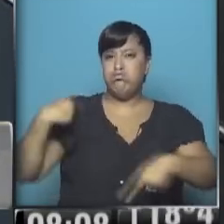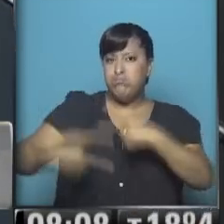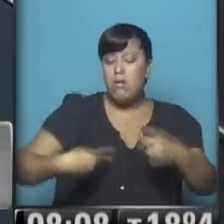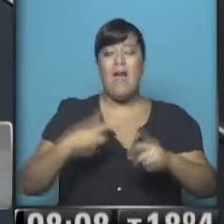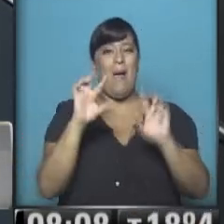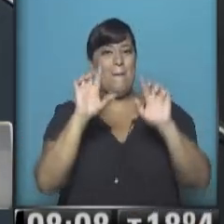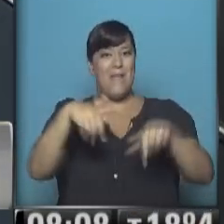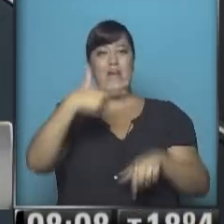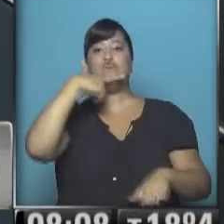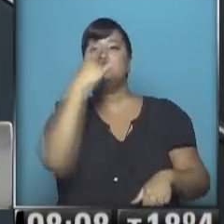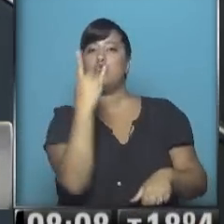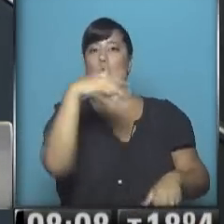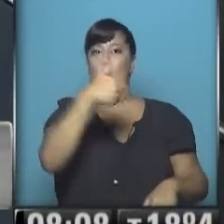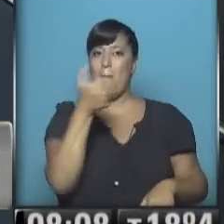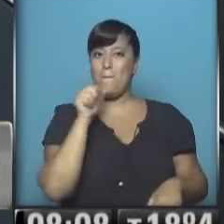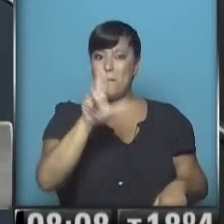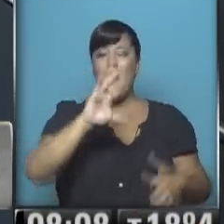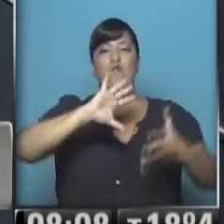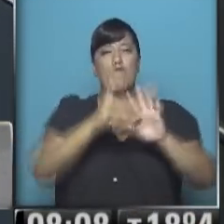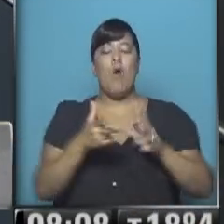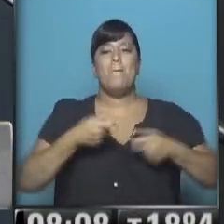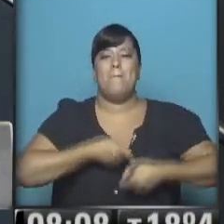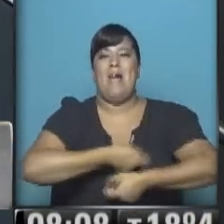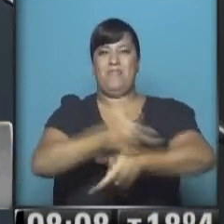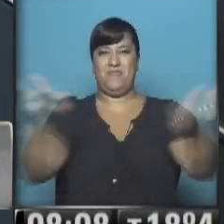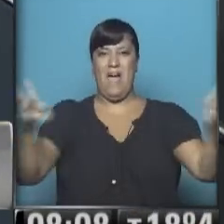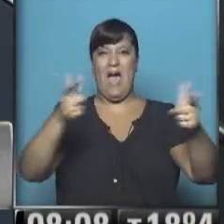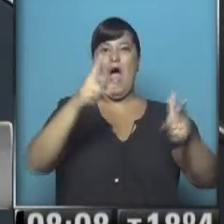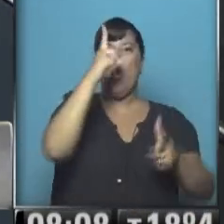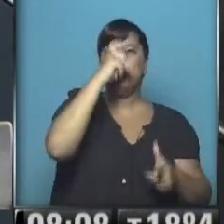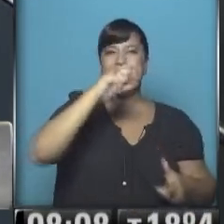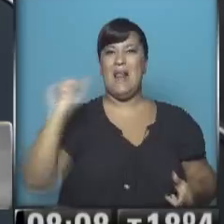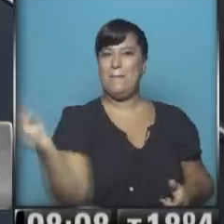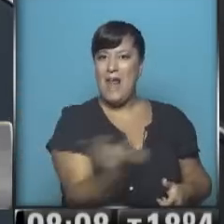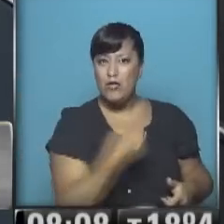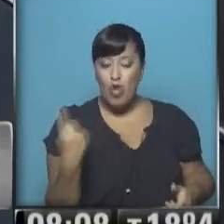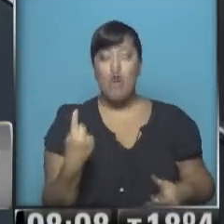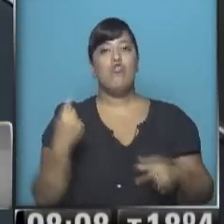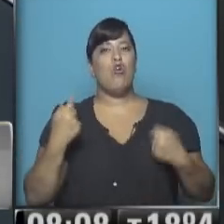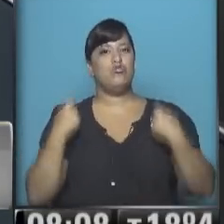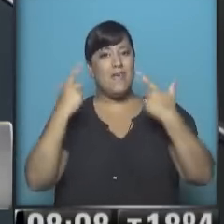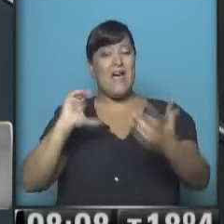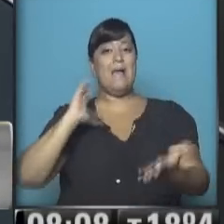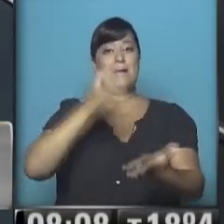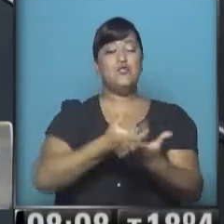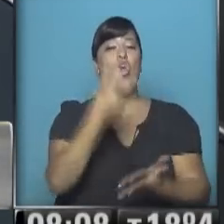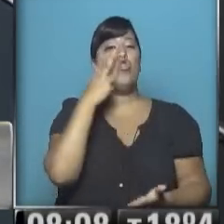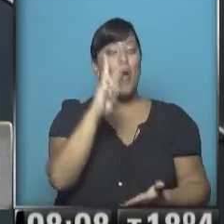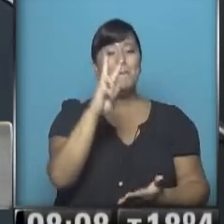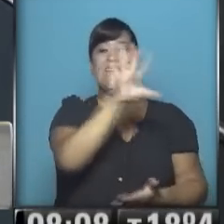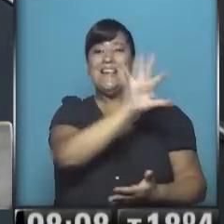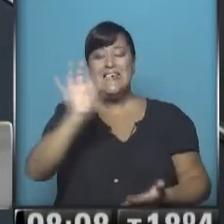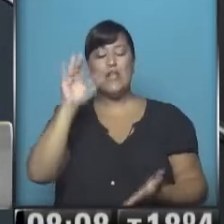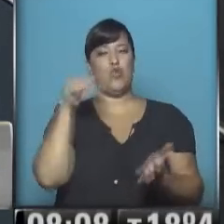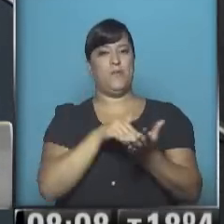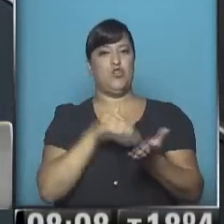que implica expandir la cobertura de carácter universal en el servicio ario ha permitido una inversión de 2500 millones